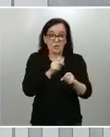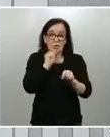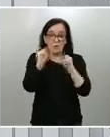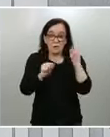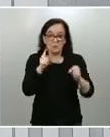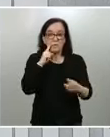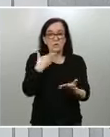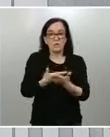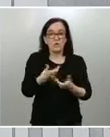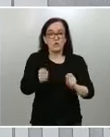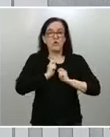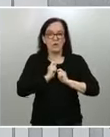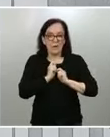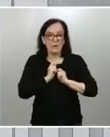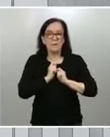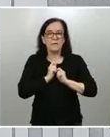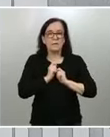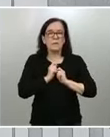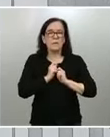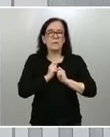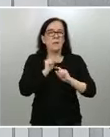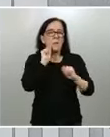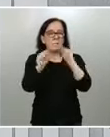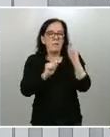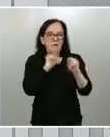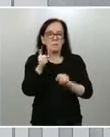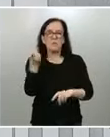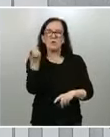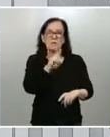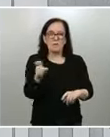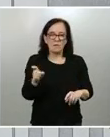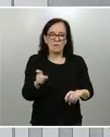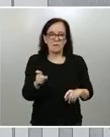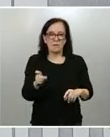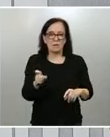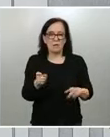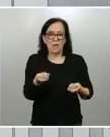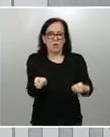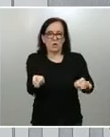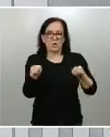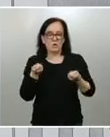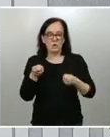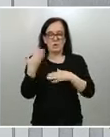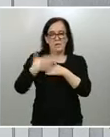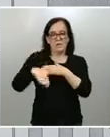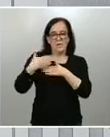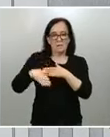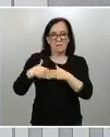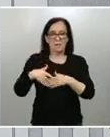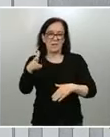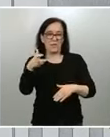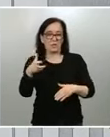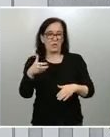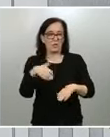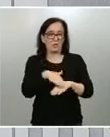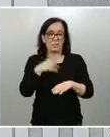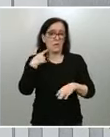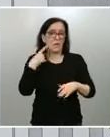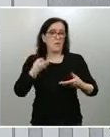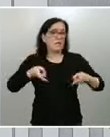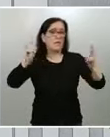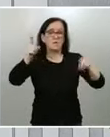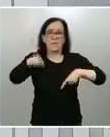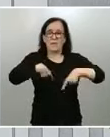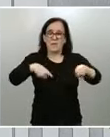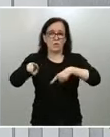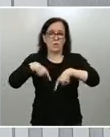la epidemia ya no hace necesaria la contención la limitación de un derecho fundamental cuál es el de la libre circulación y esto no podemos saber